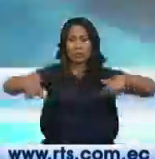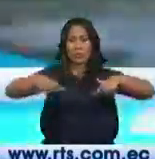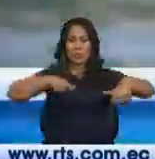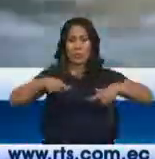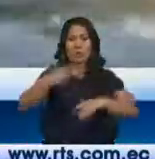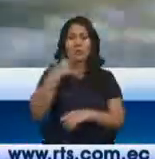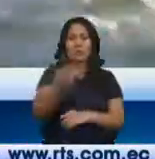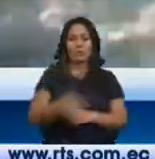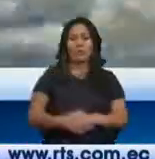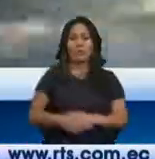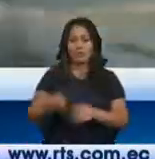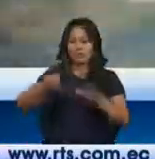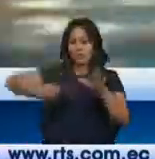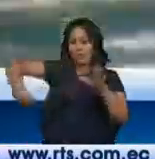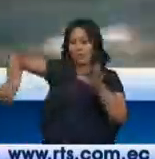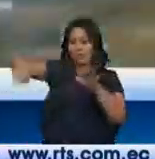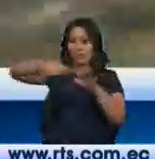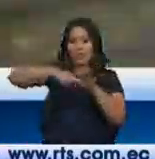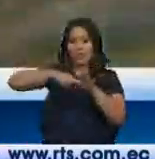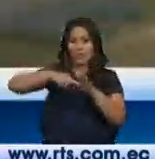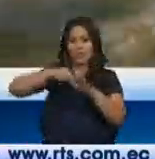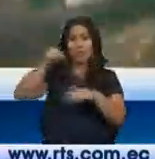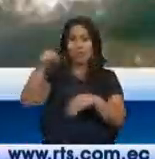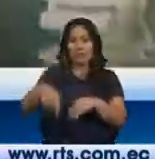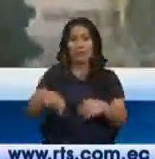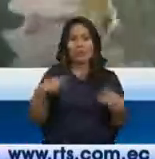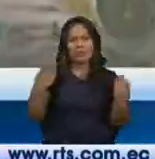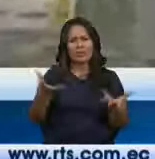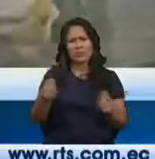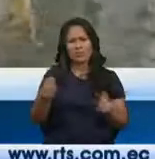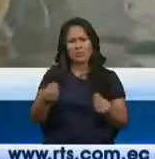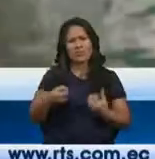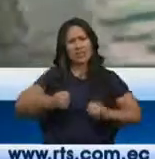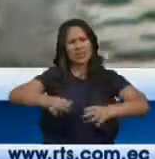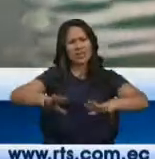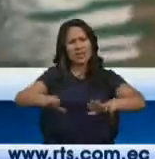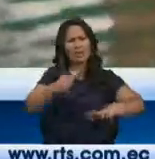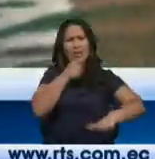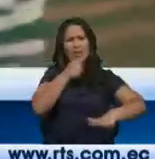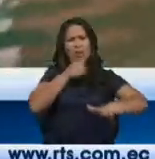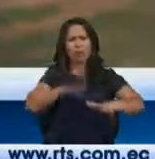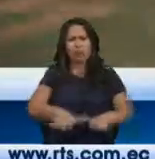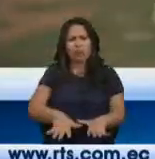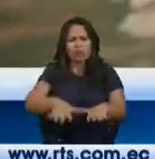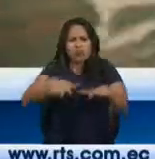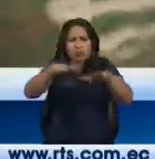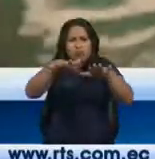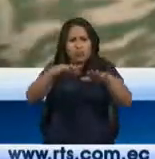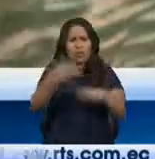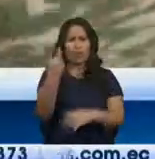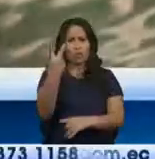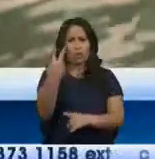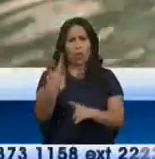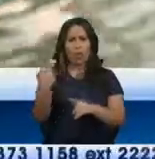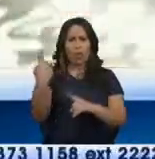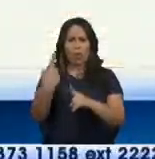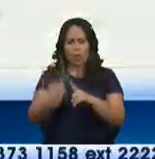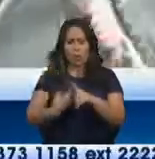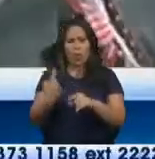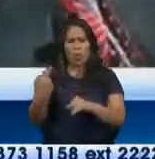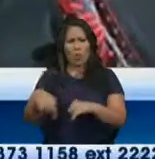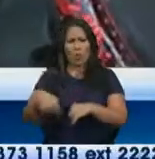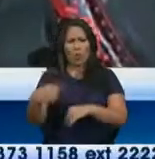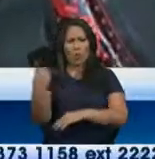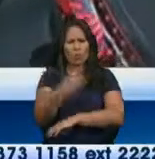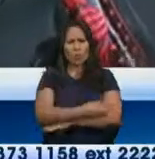presente temporada de aguajes va desde el 25 al 30 de septiembre, pero con mayor fuerza durante los dos últimos días.